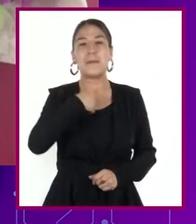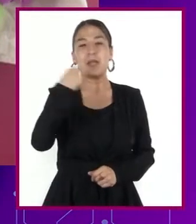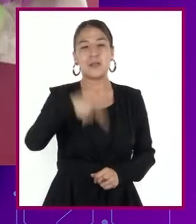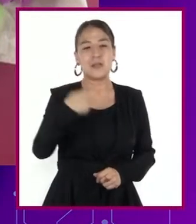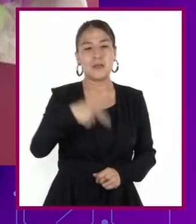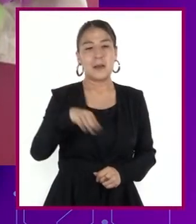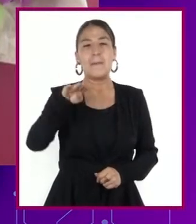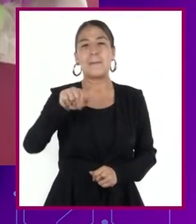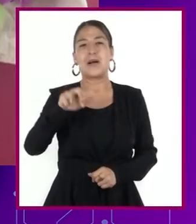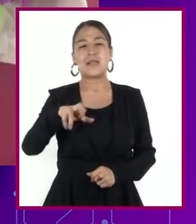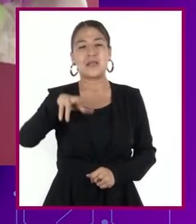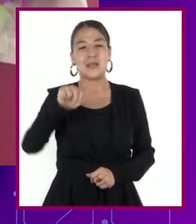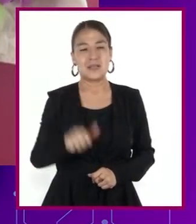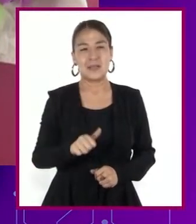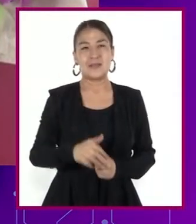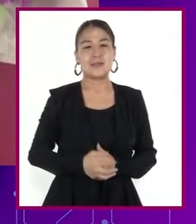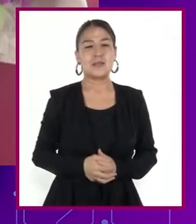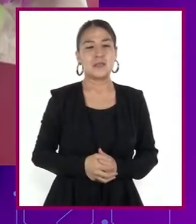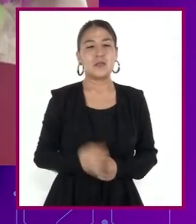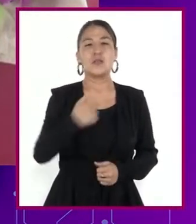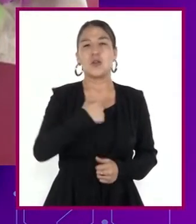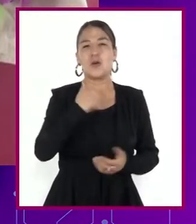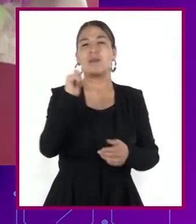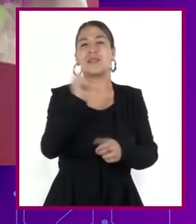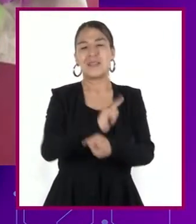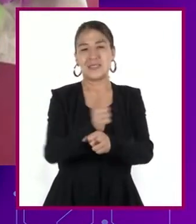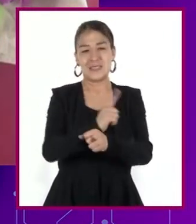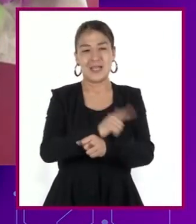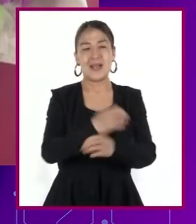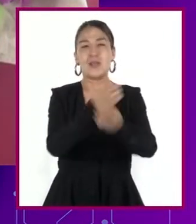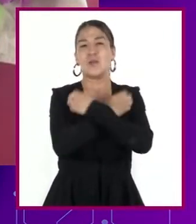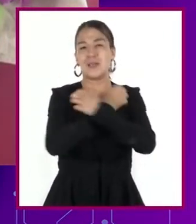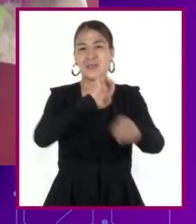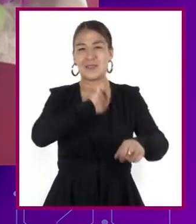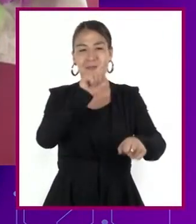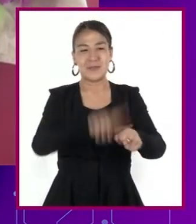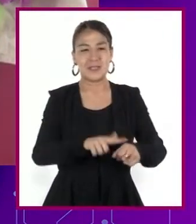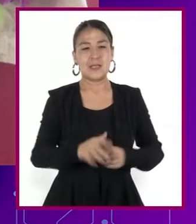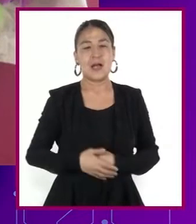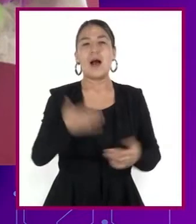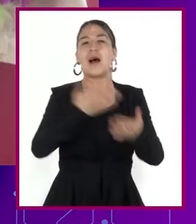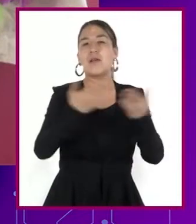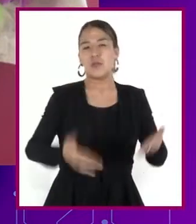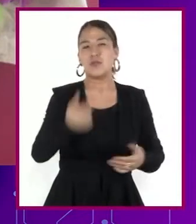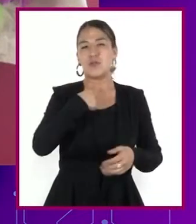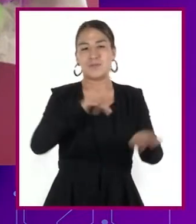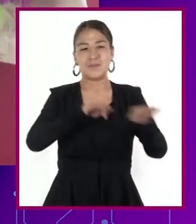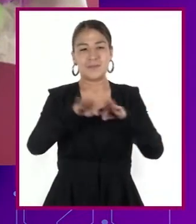es Mariana Espinosa Echeverría y soy licenciada en Educación Especial. Actualmente estoy